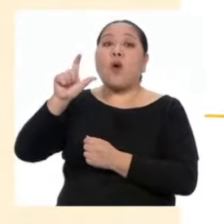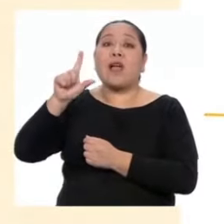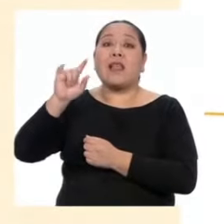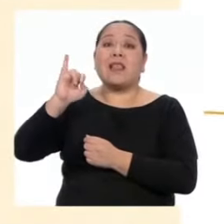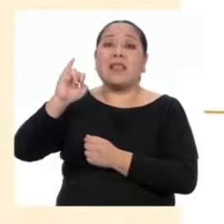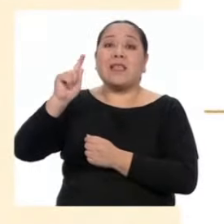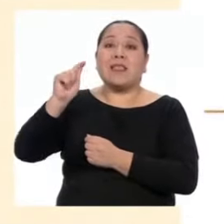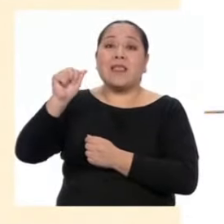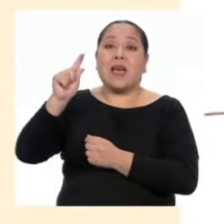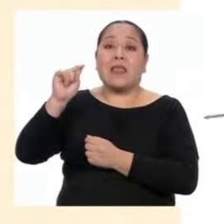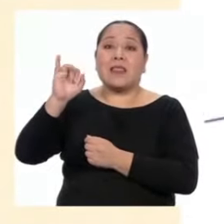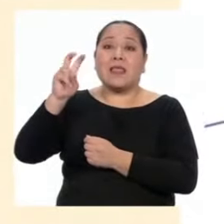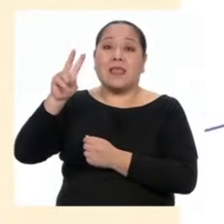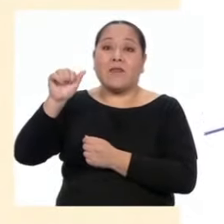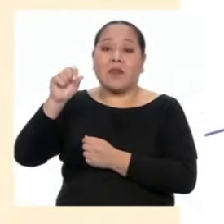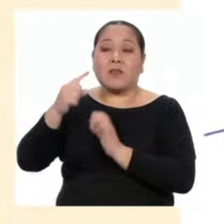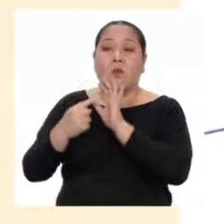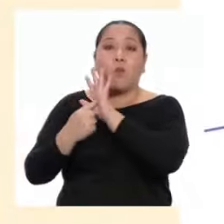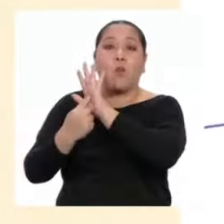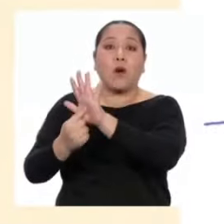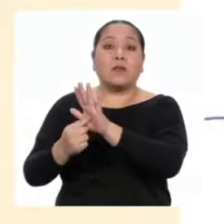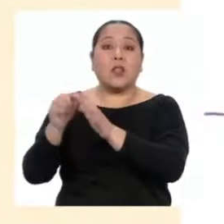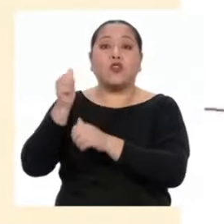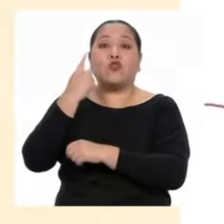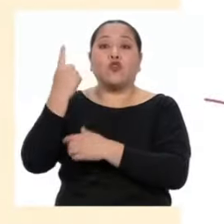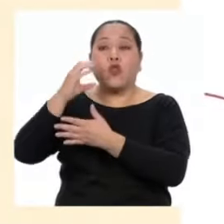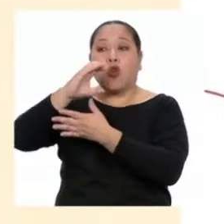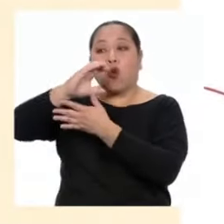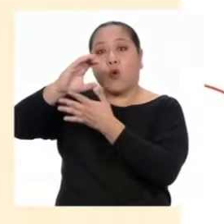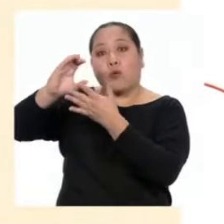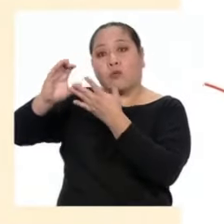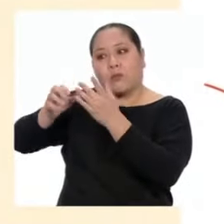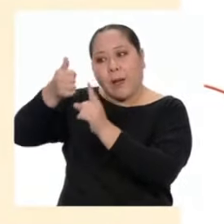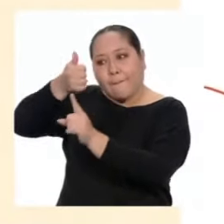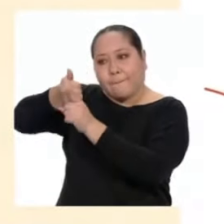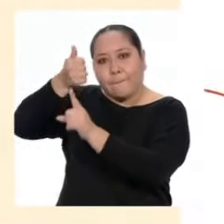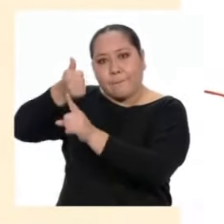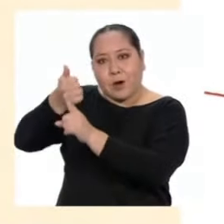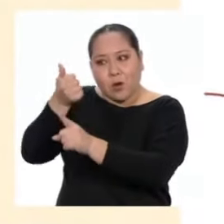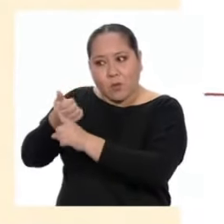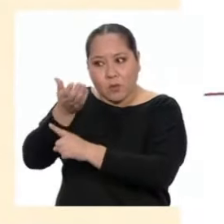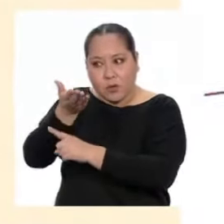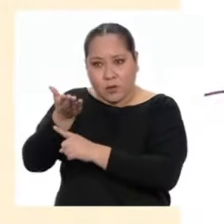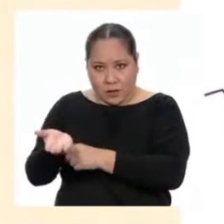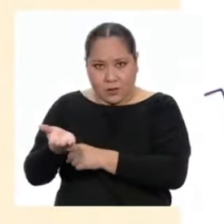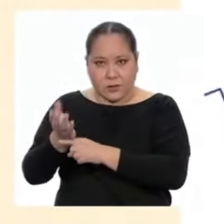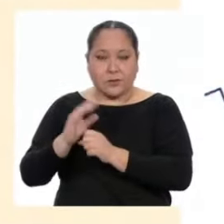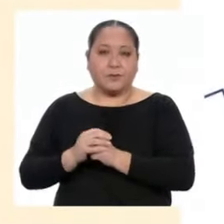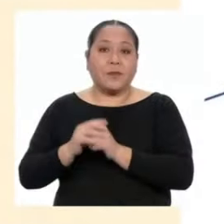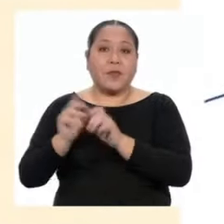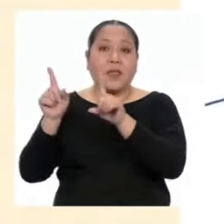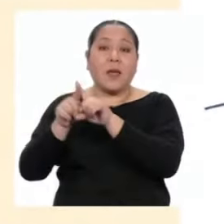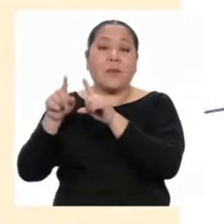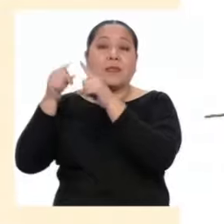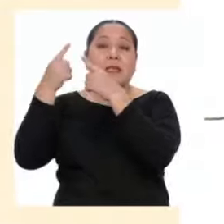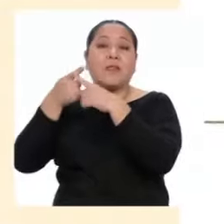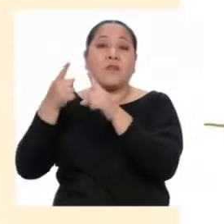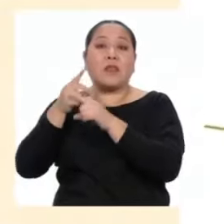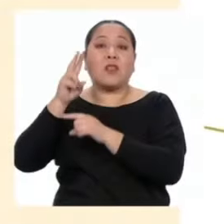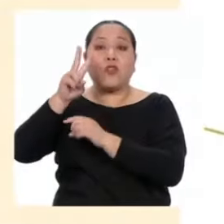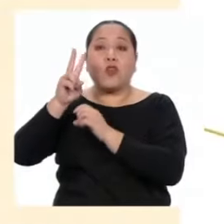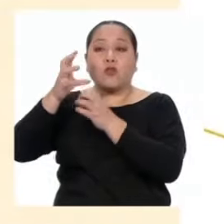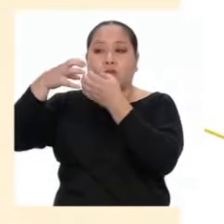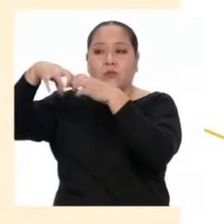las que expresan cualidades, propiedades o atributos. También se distinguen dos